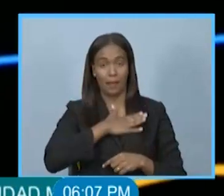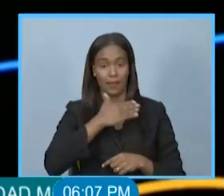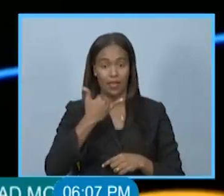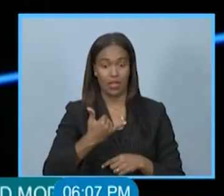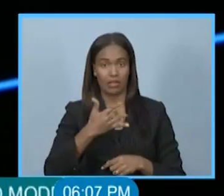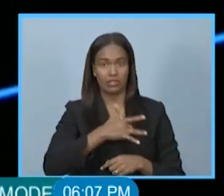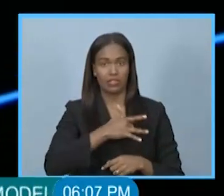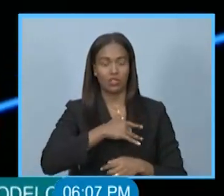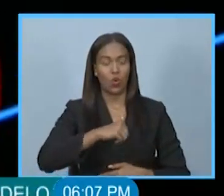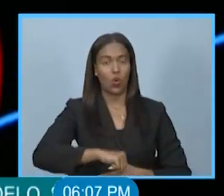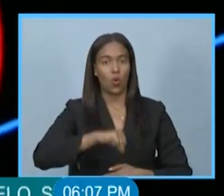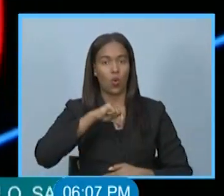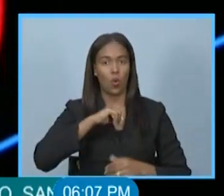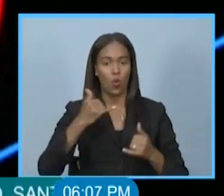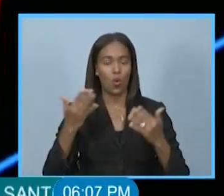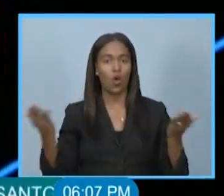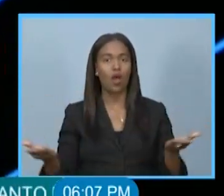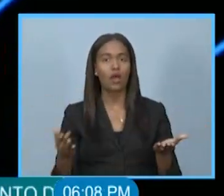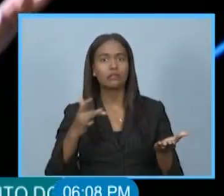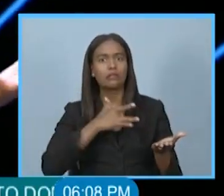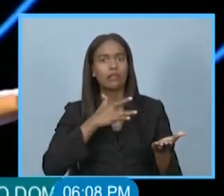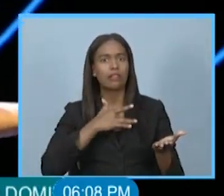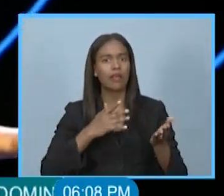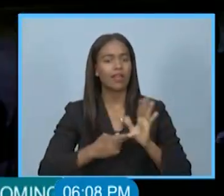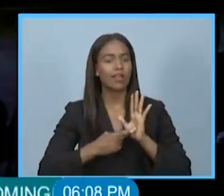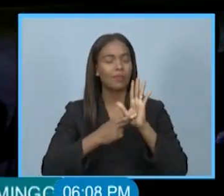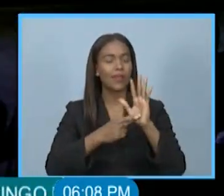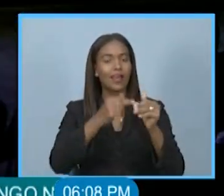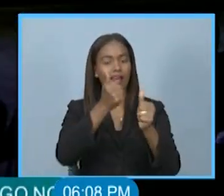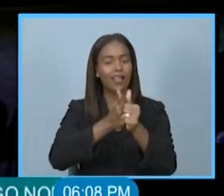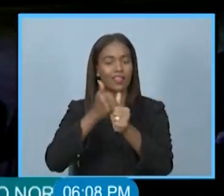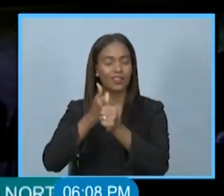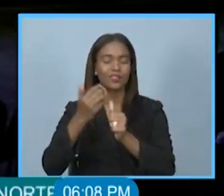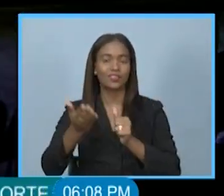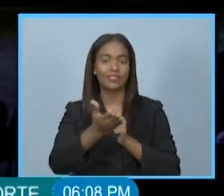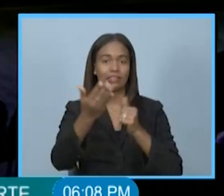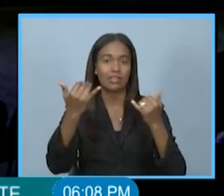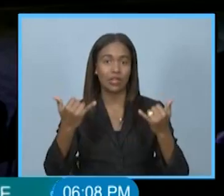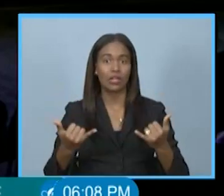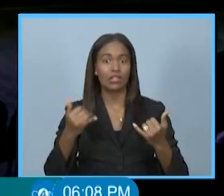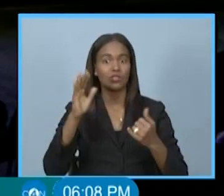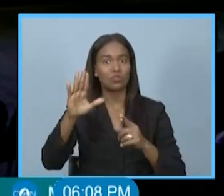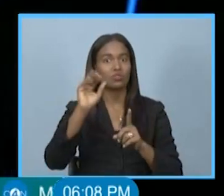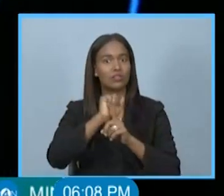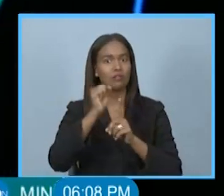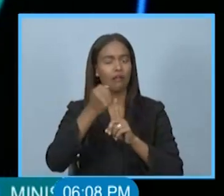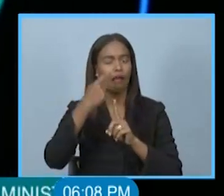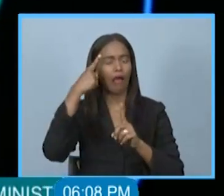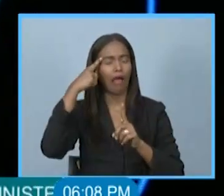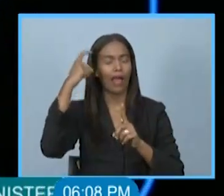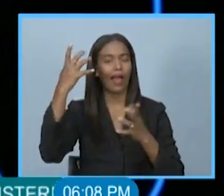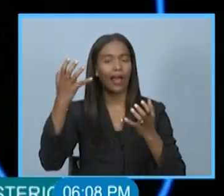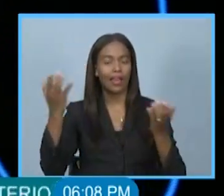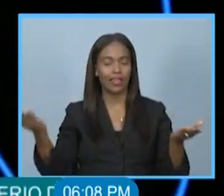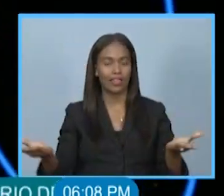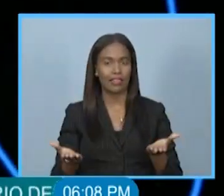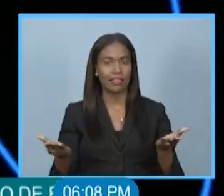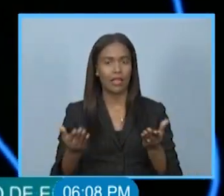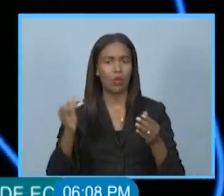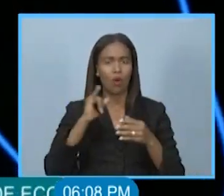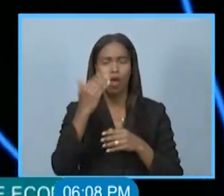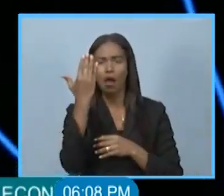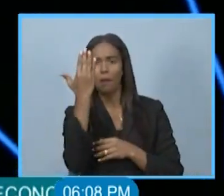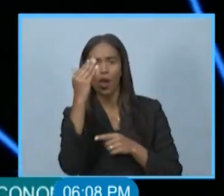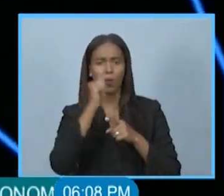honor estar aquí hoy y sentirme representada en cada uno de ustedes que en algún momento están soñando estar aquí se ven en el espejo y